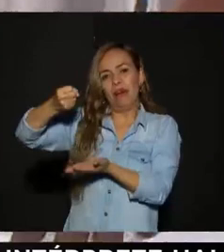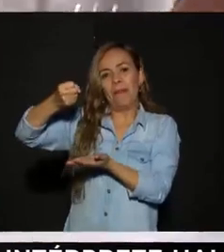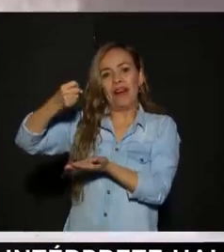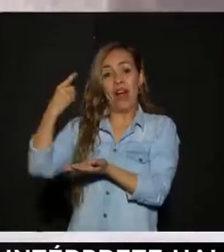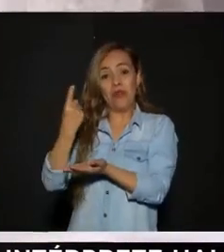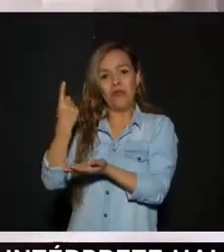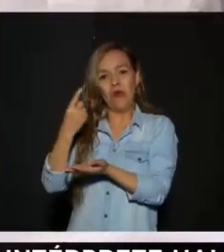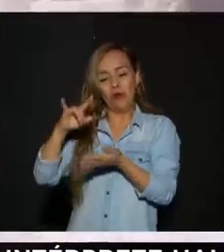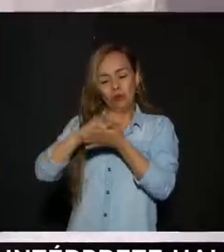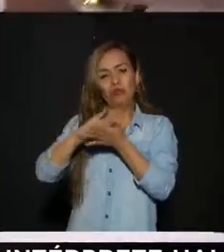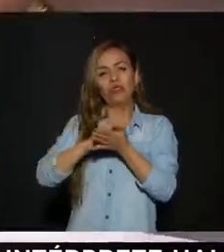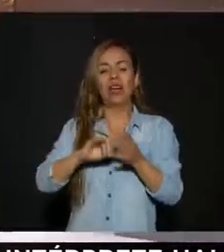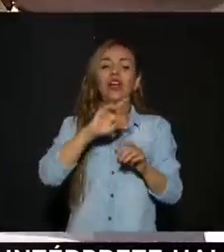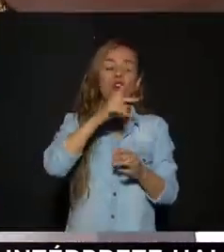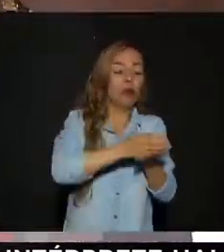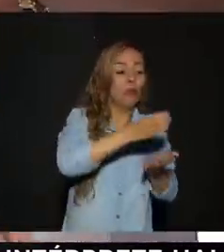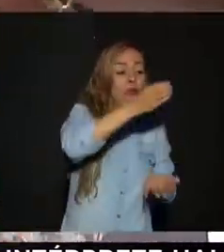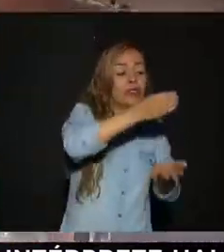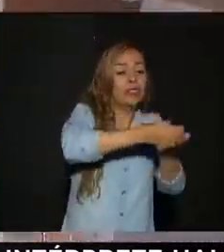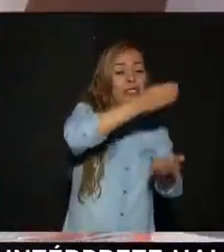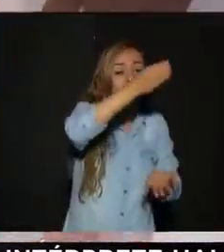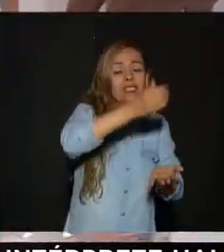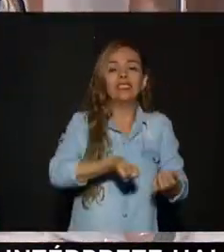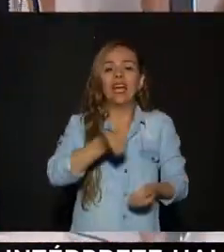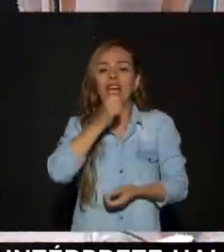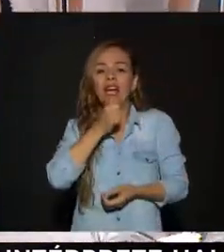el experimento, la botella, la agüita,